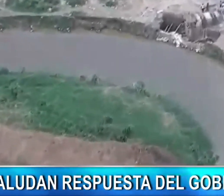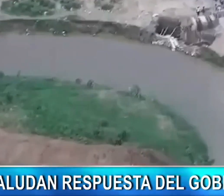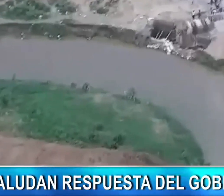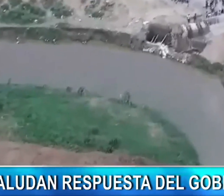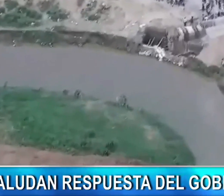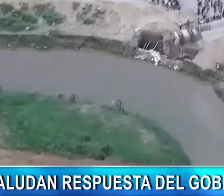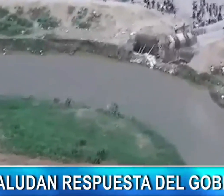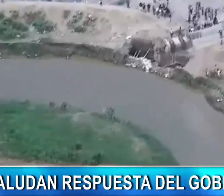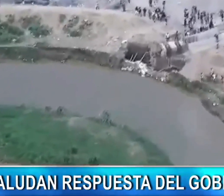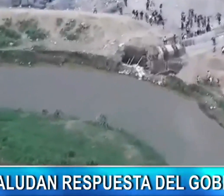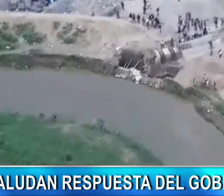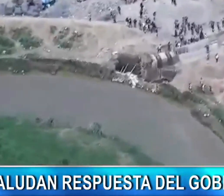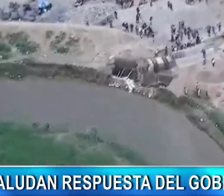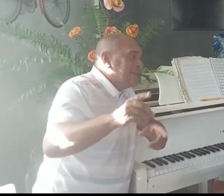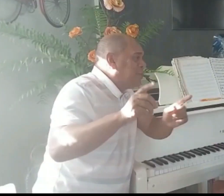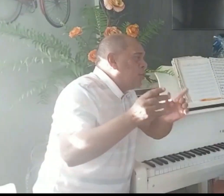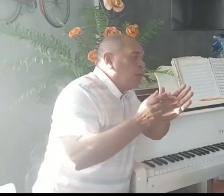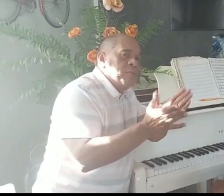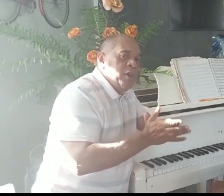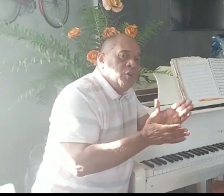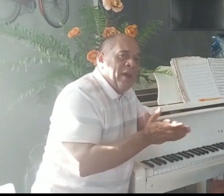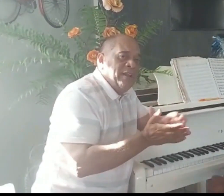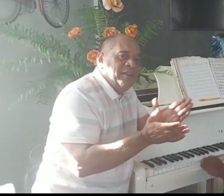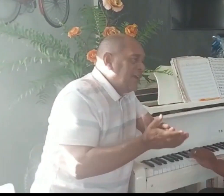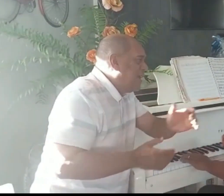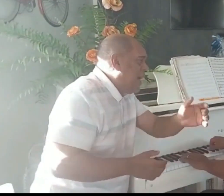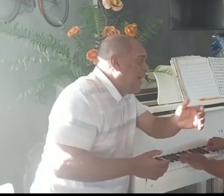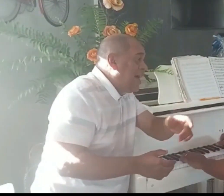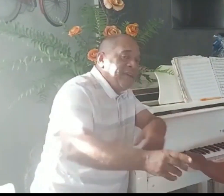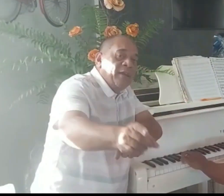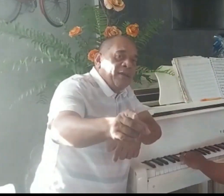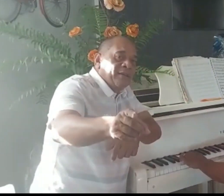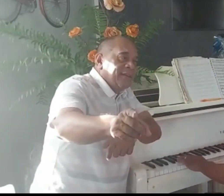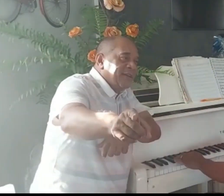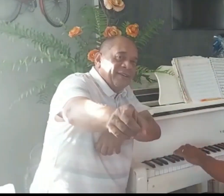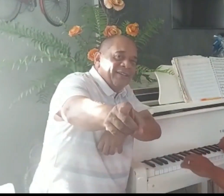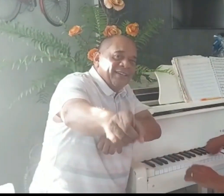tengamos nuevo contenido en el aire. Santo Domingo al día.